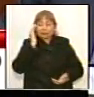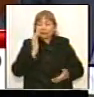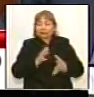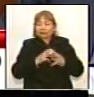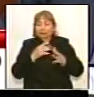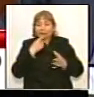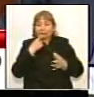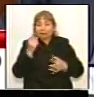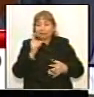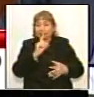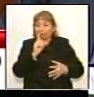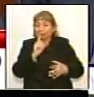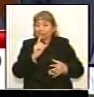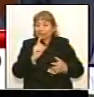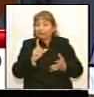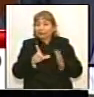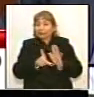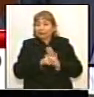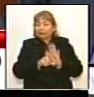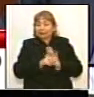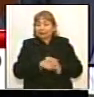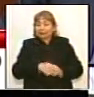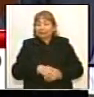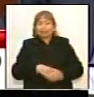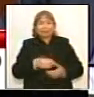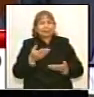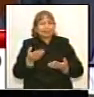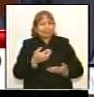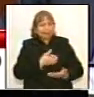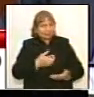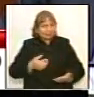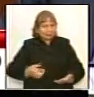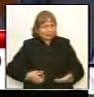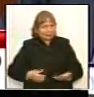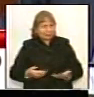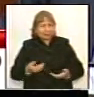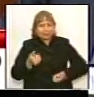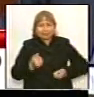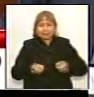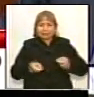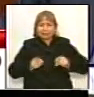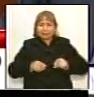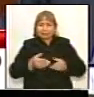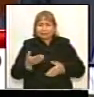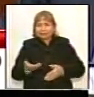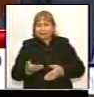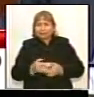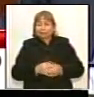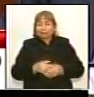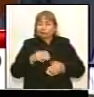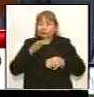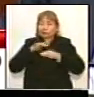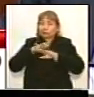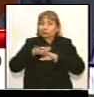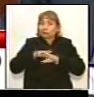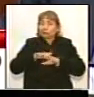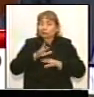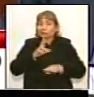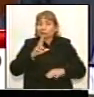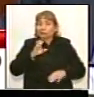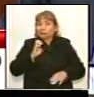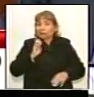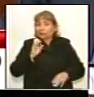arguir, no, es que las leyes no son retroactivas. Presidente, es verdad. Pero cuando la ley es benigna al reo, es